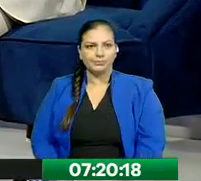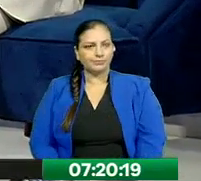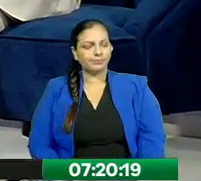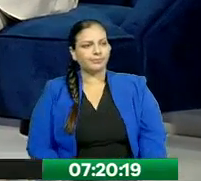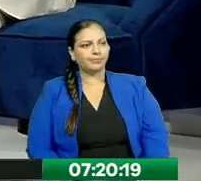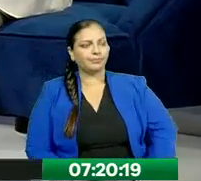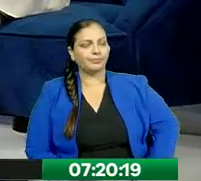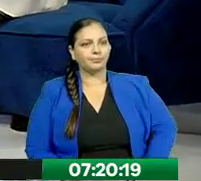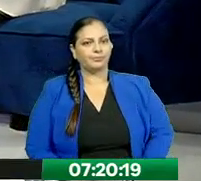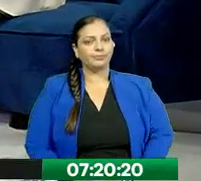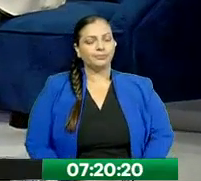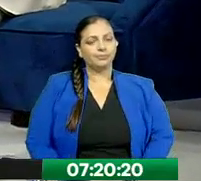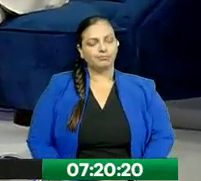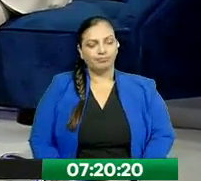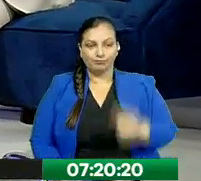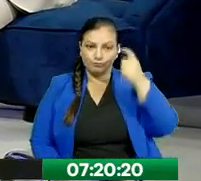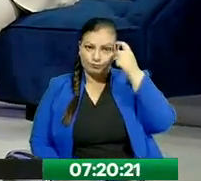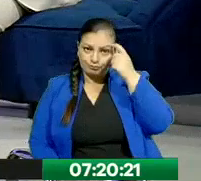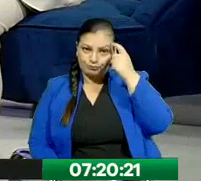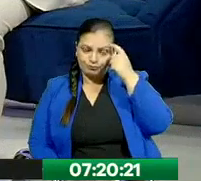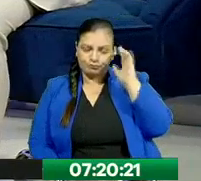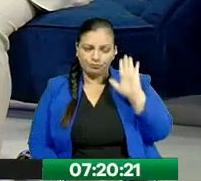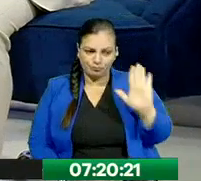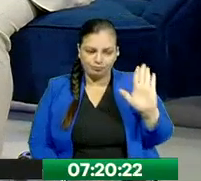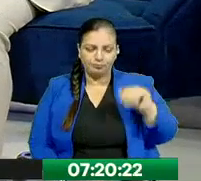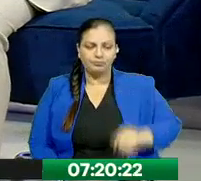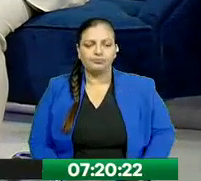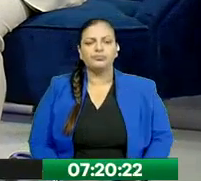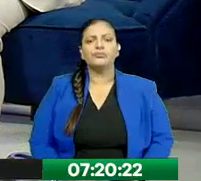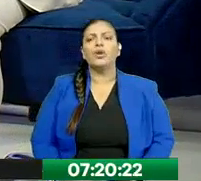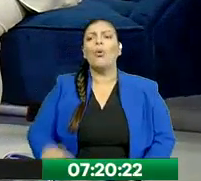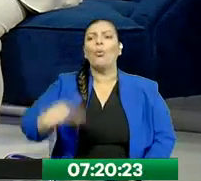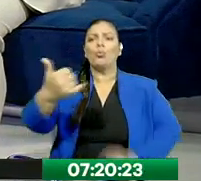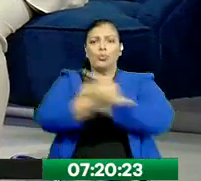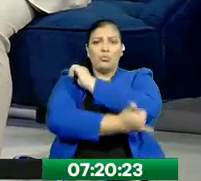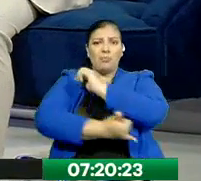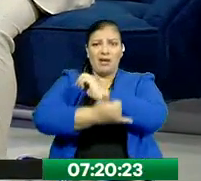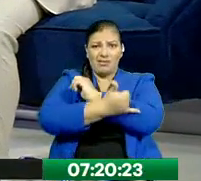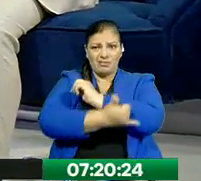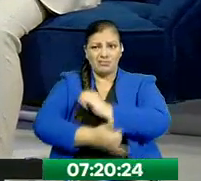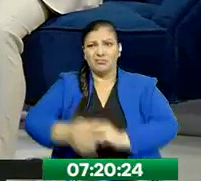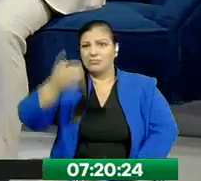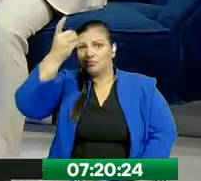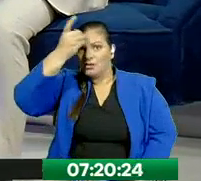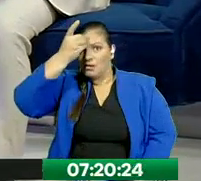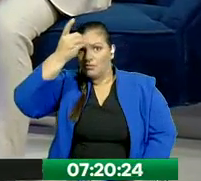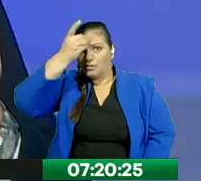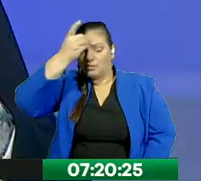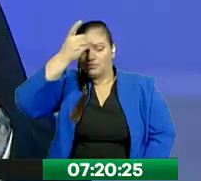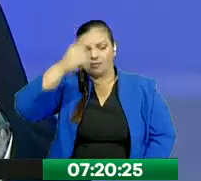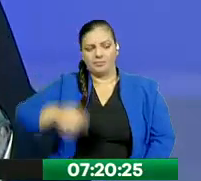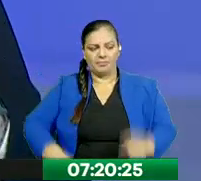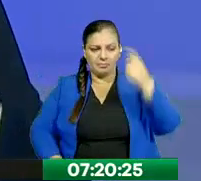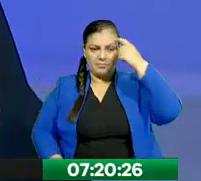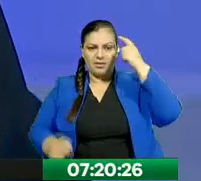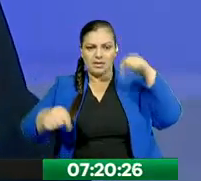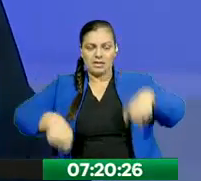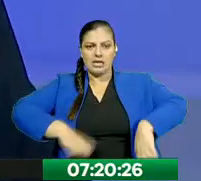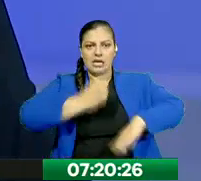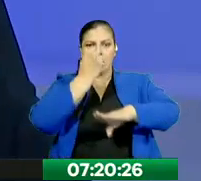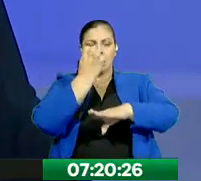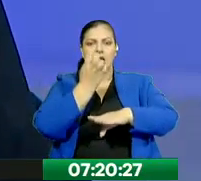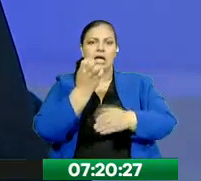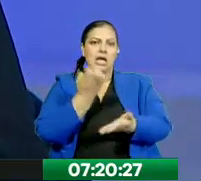decisiones, desde mi punto de vista, son lógicas, por una sencilla razón. Usted necesita que la economía se mueva. Si no